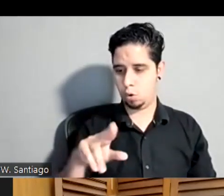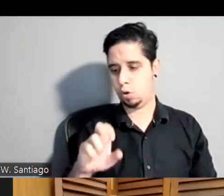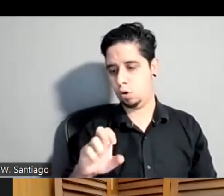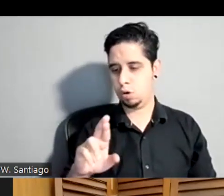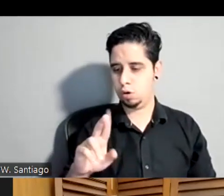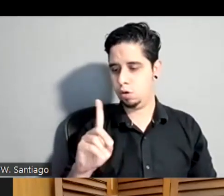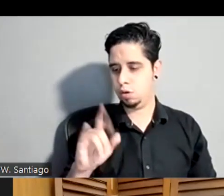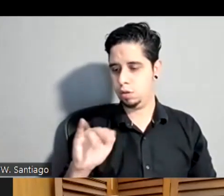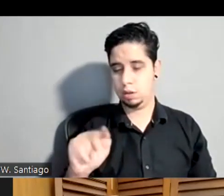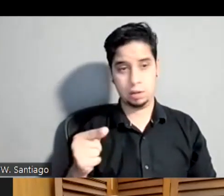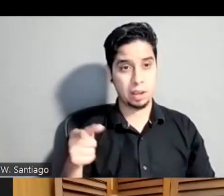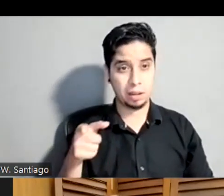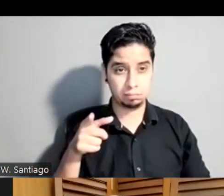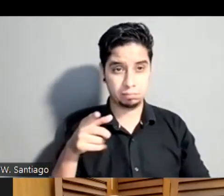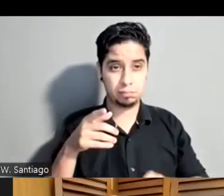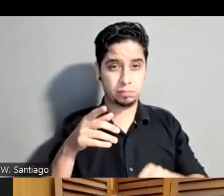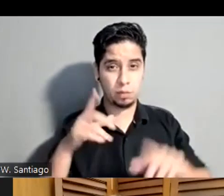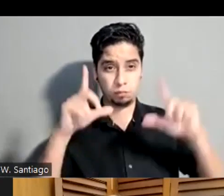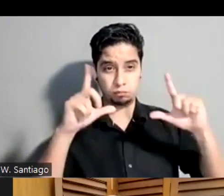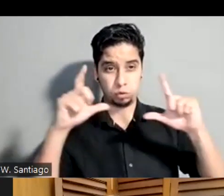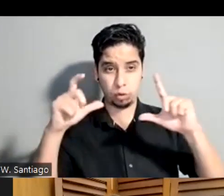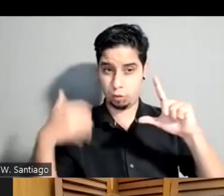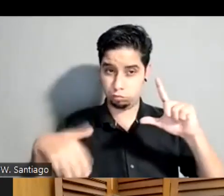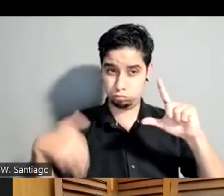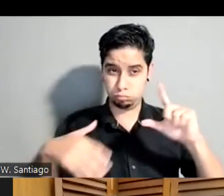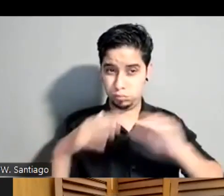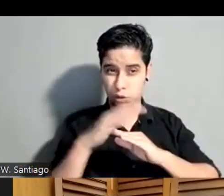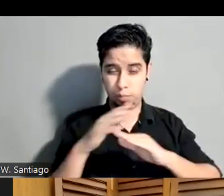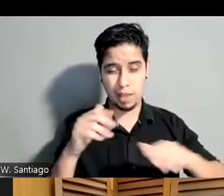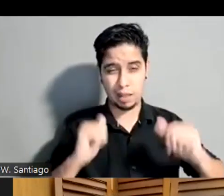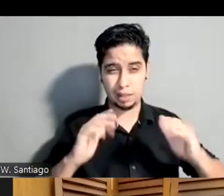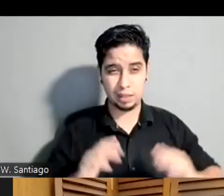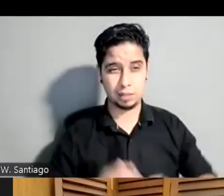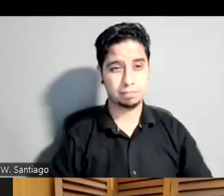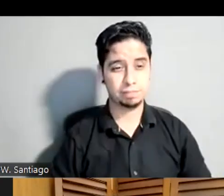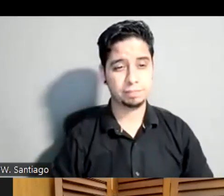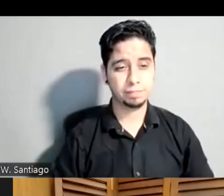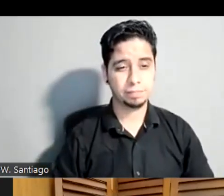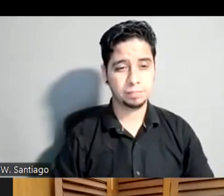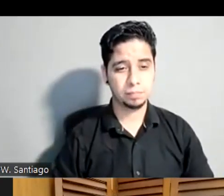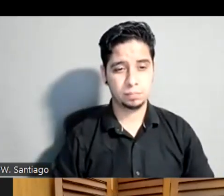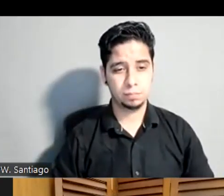Bookerding. Ese es el fotógrafo de los artistas. De los artistas de teatro.